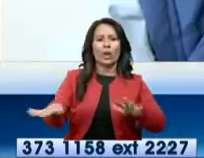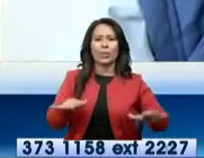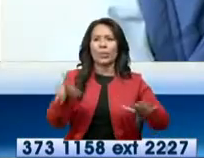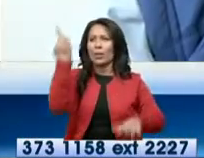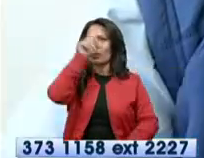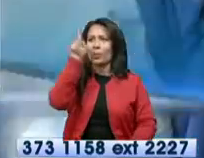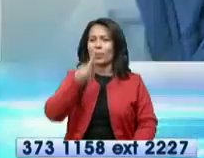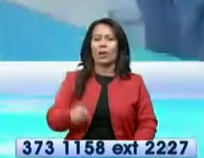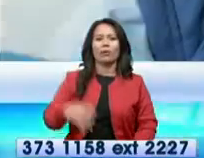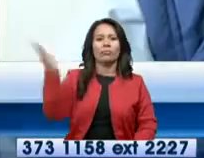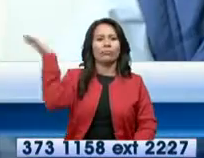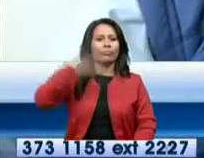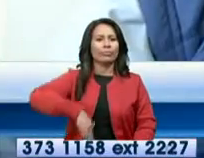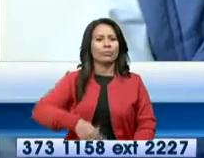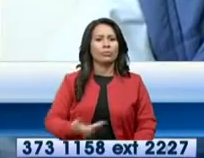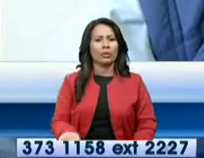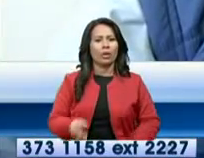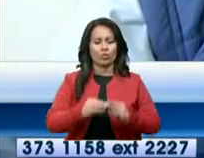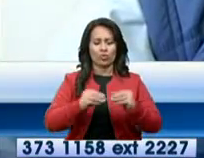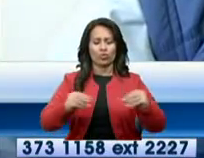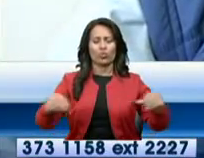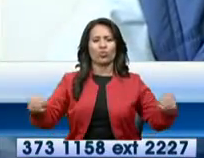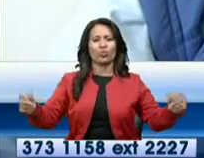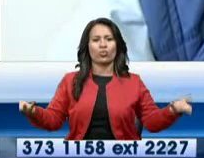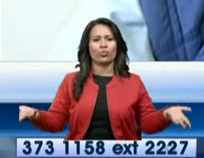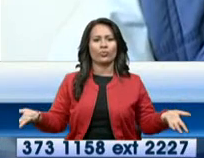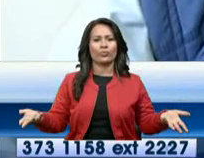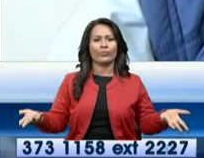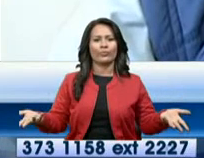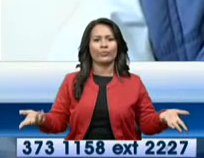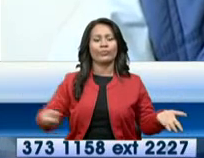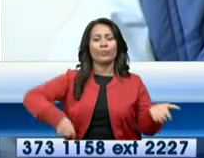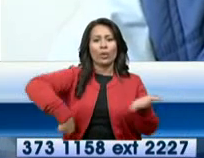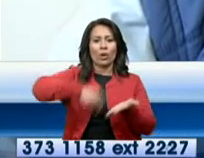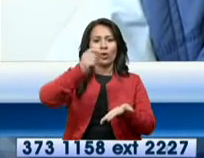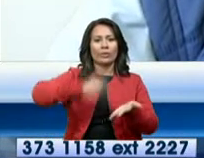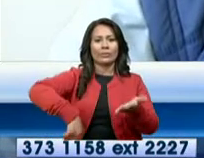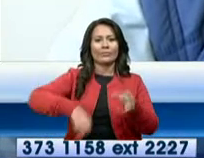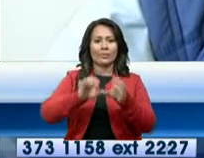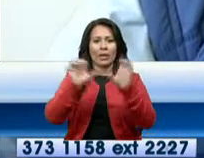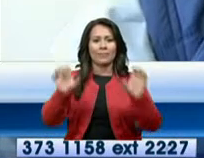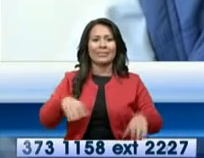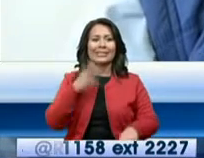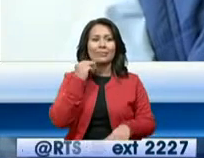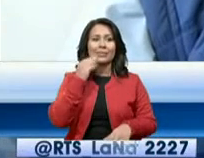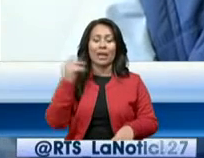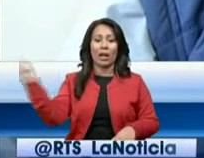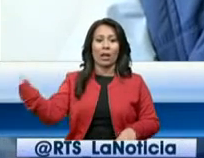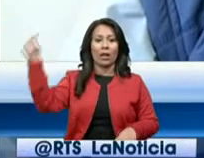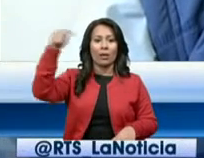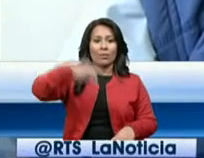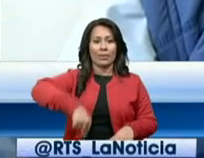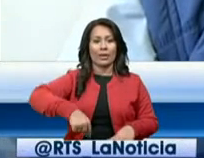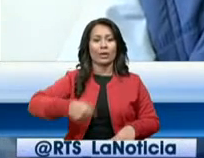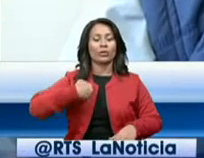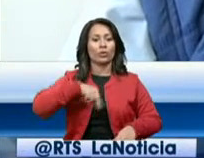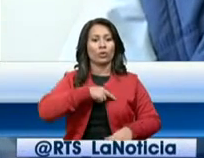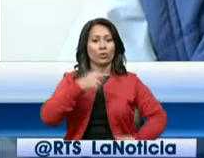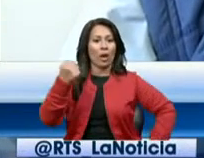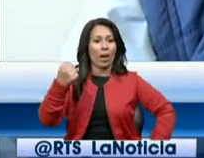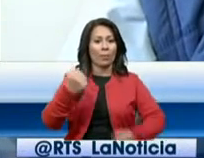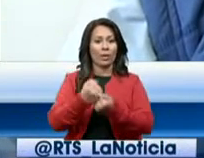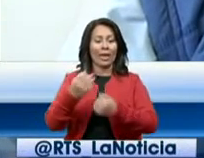Las inspecciones de suelo son a través de contratación de empresas especializadas. Nosotros estamos aportando con